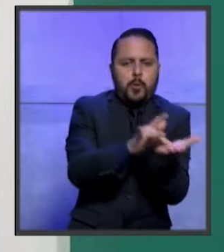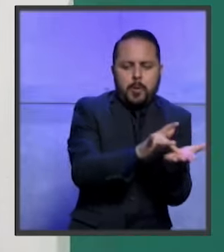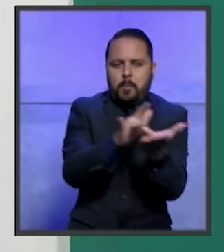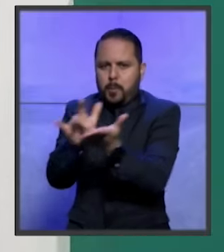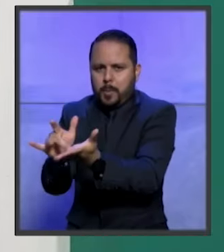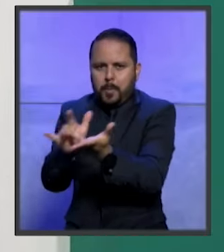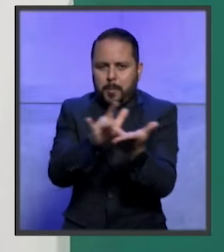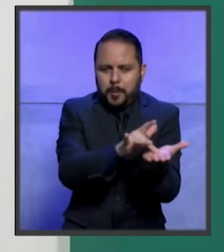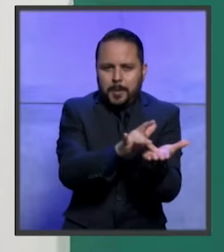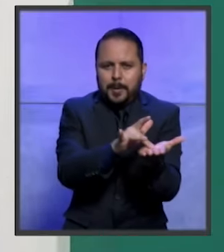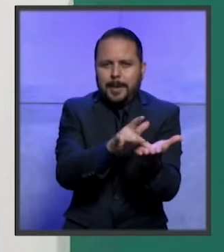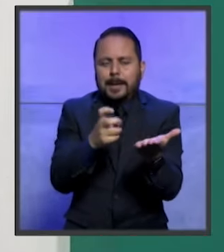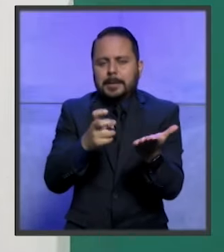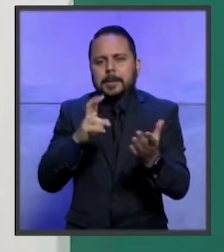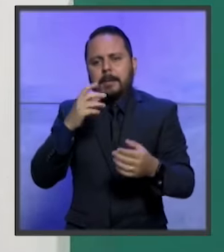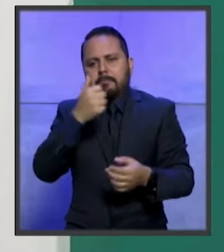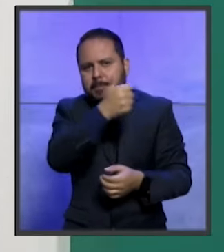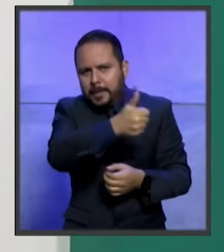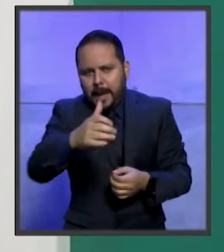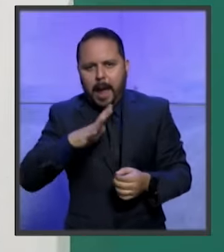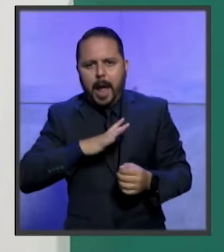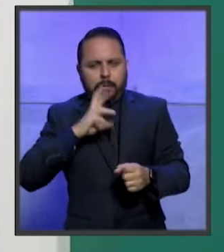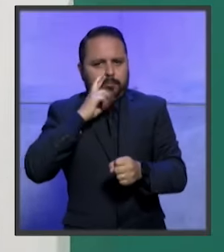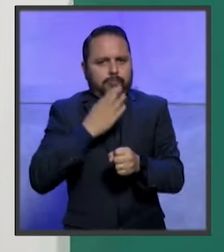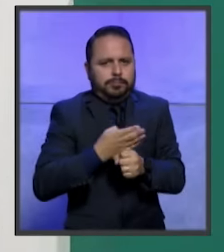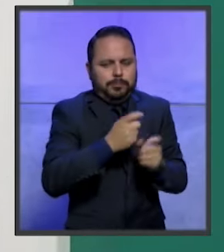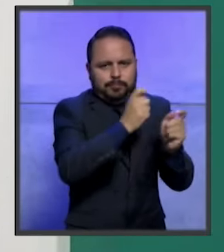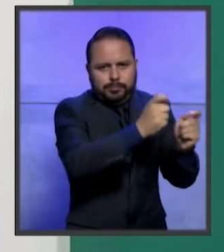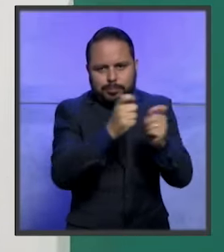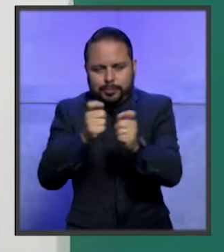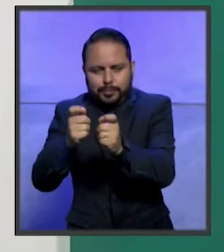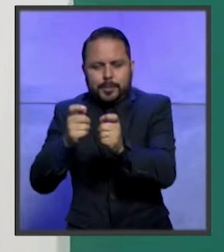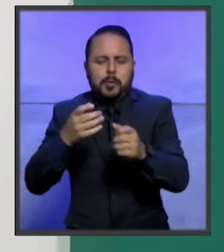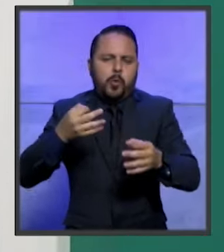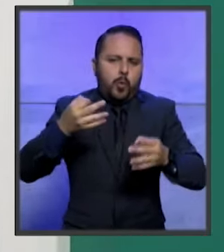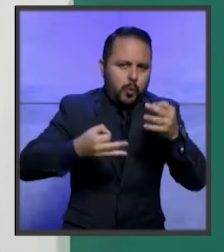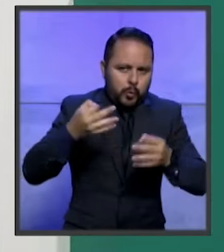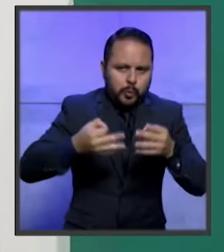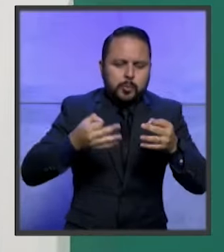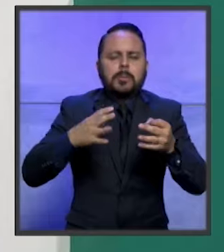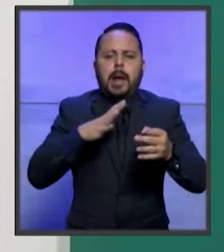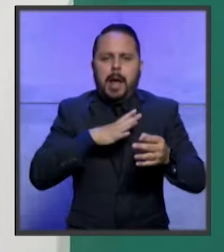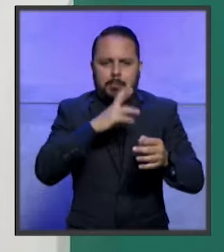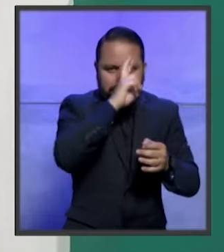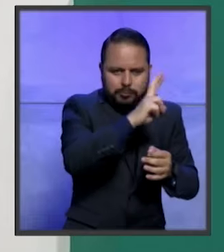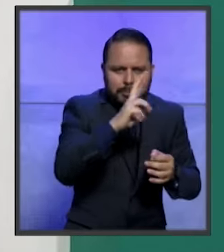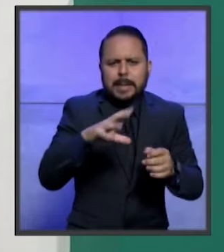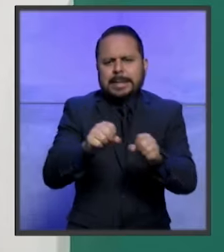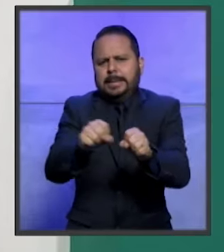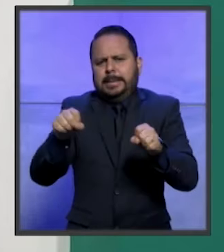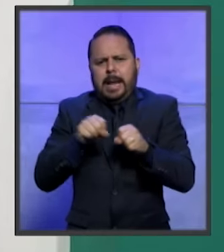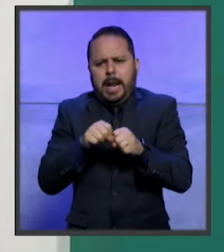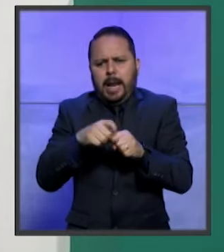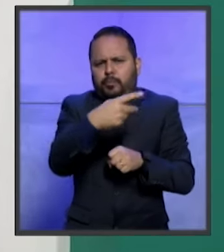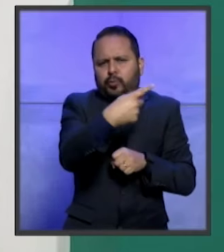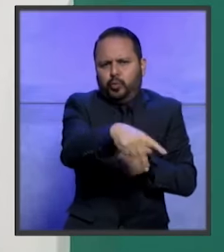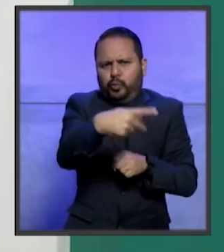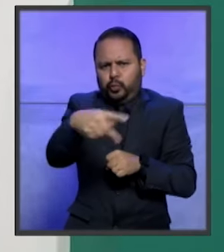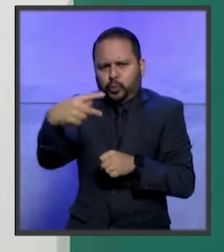entonces respetando las cargas jurisdiccionales los tiempos son las propias salas